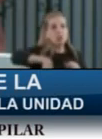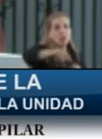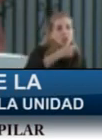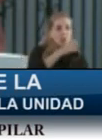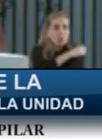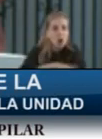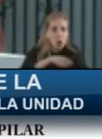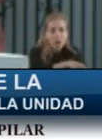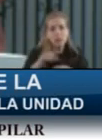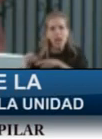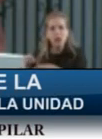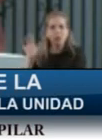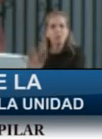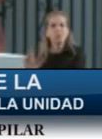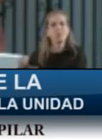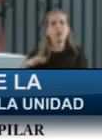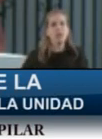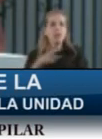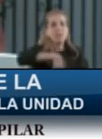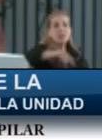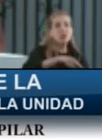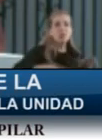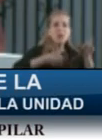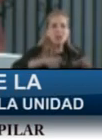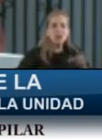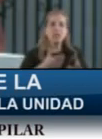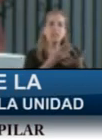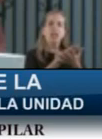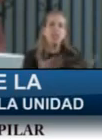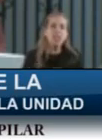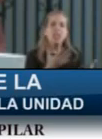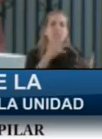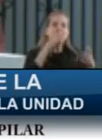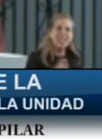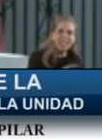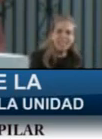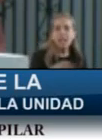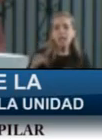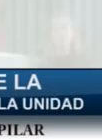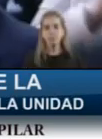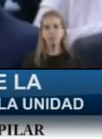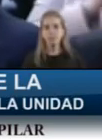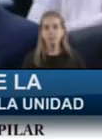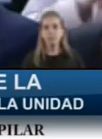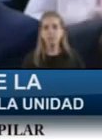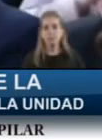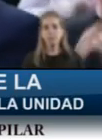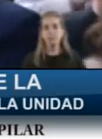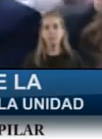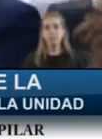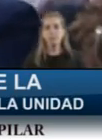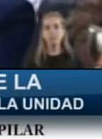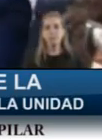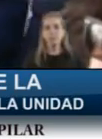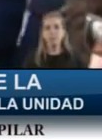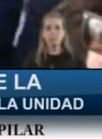construyen imperios. Con nuestras tristezas, ellos amasan fortunas en paraísos fiscales. Los patriotas